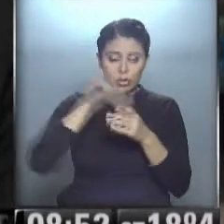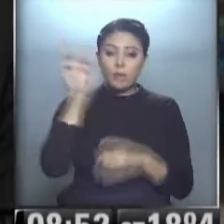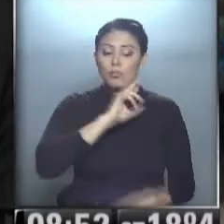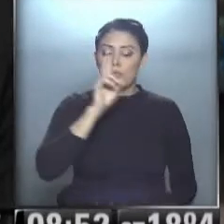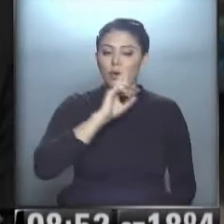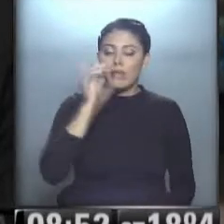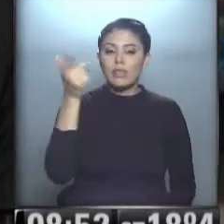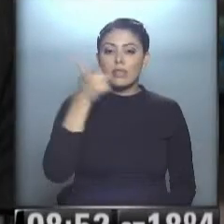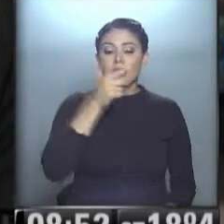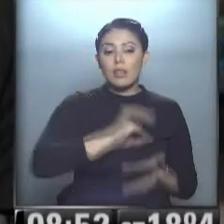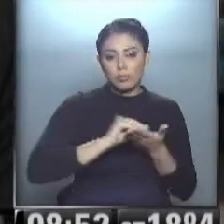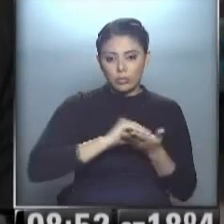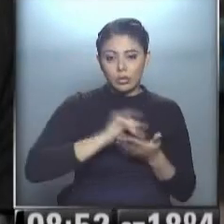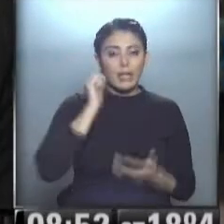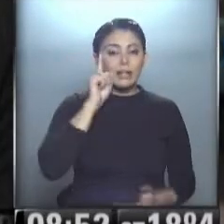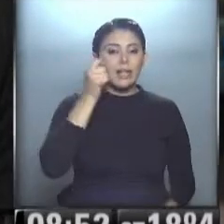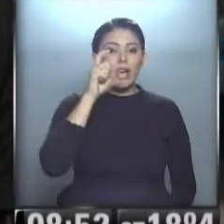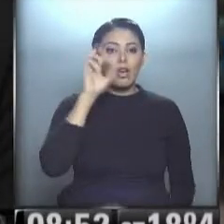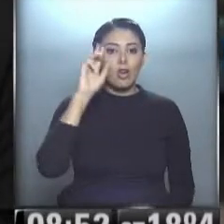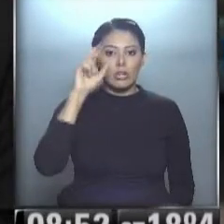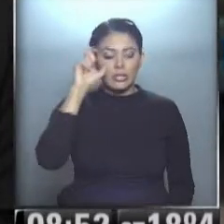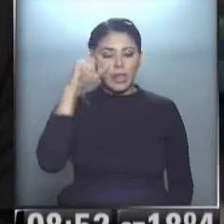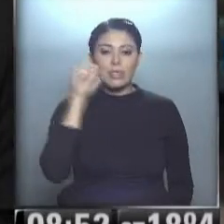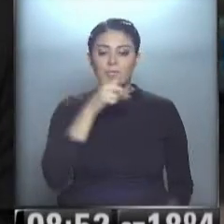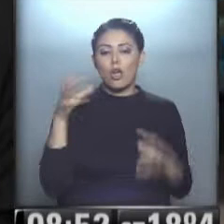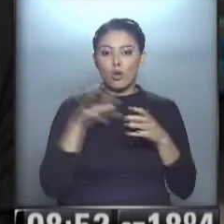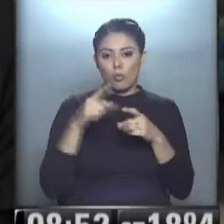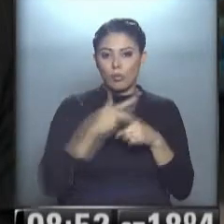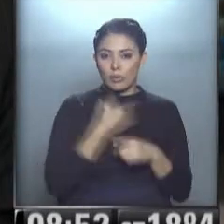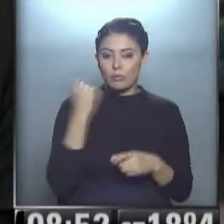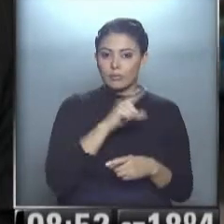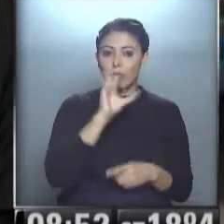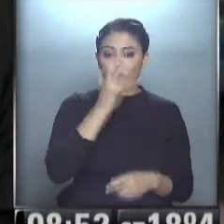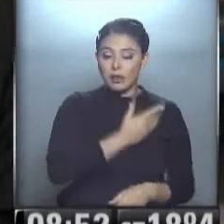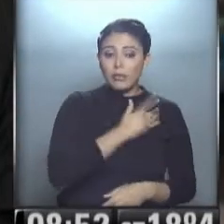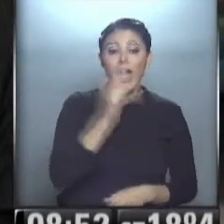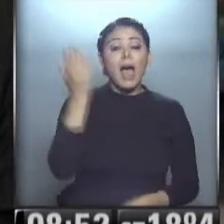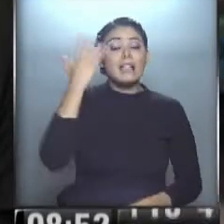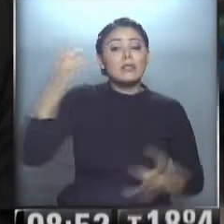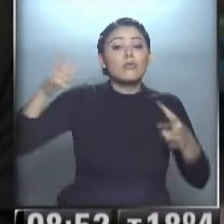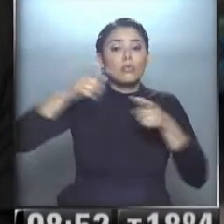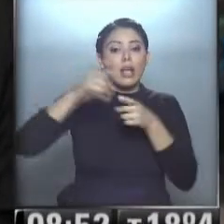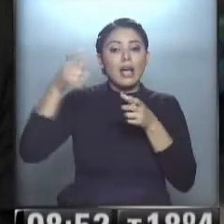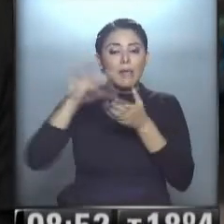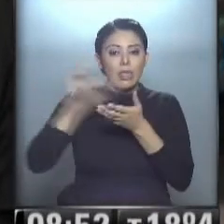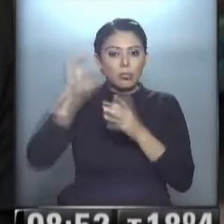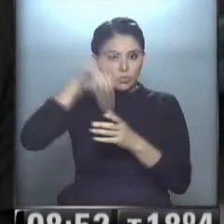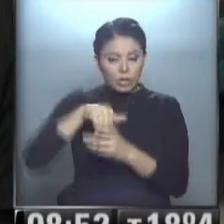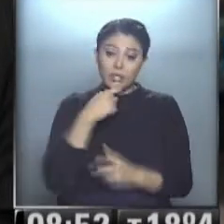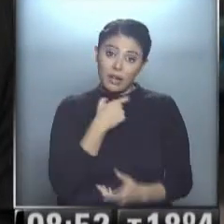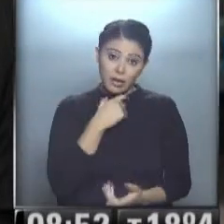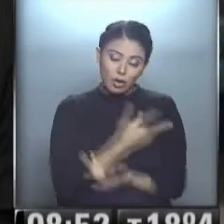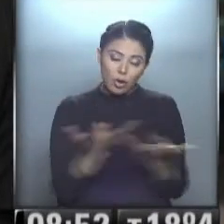diputada de la Nación Claudia Giacone, del Frente para la Victoria por la provincia de Santa Fe, se reunieron ayer en la Cámara de Diputados y si les